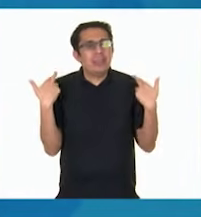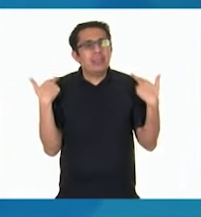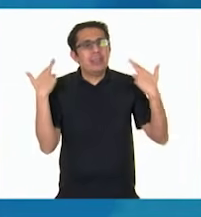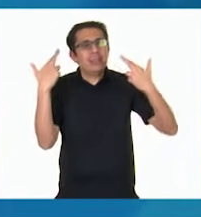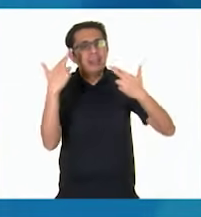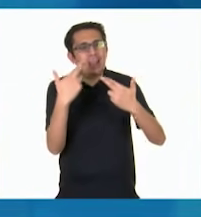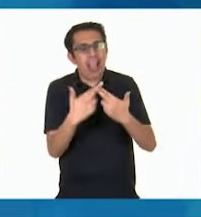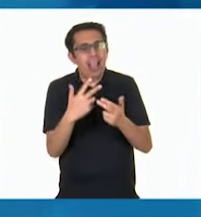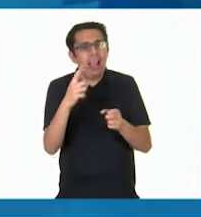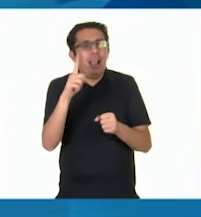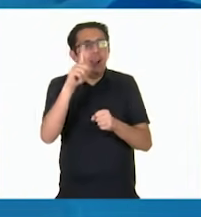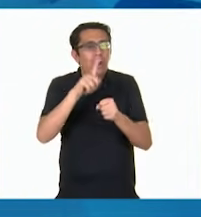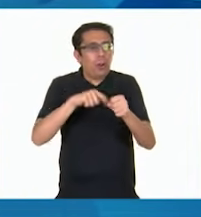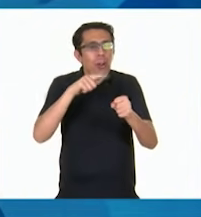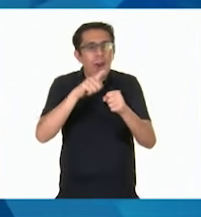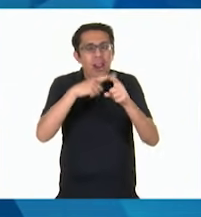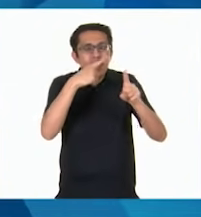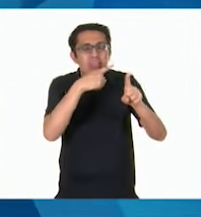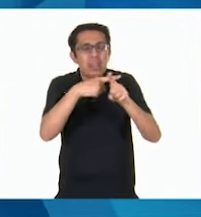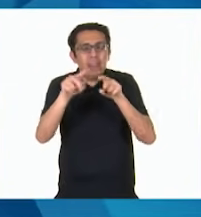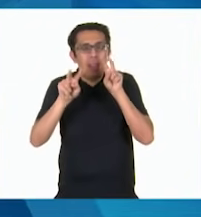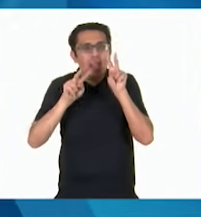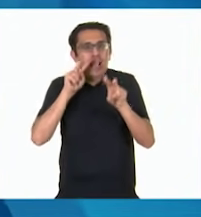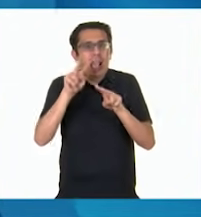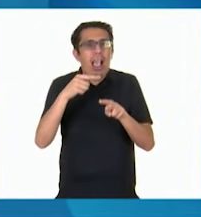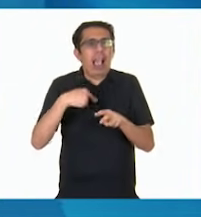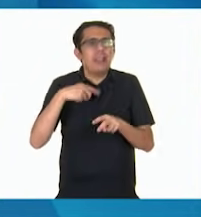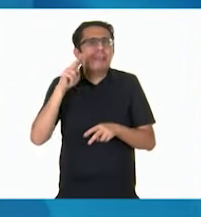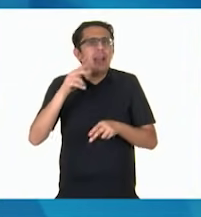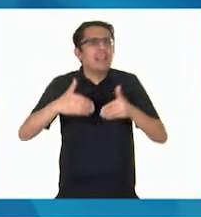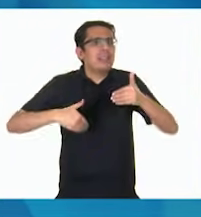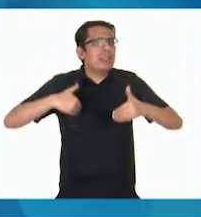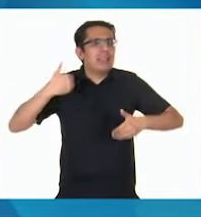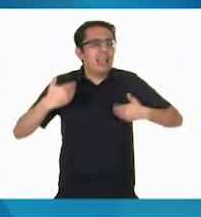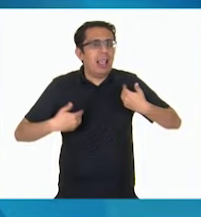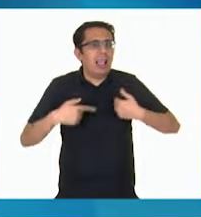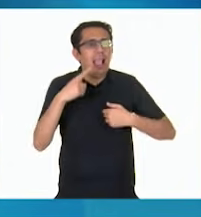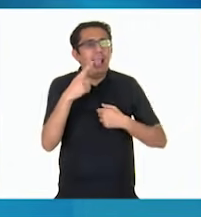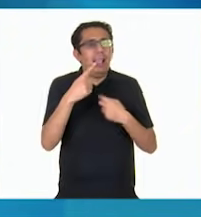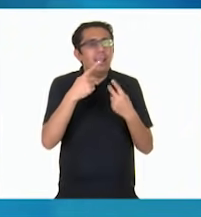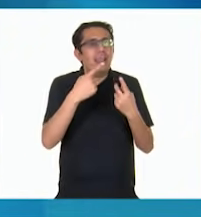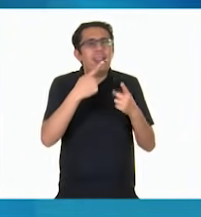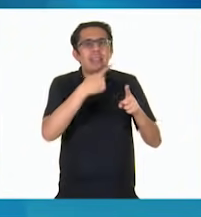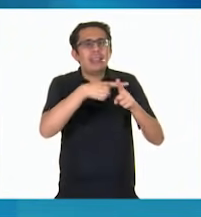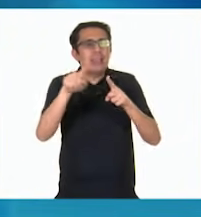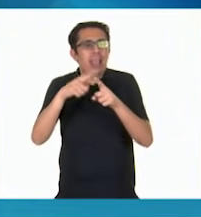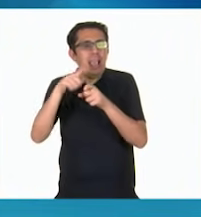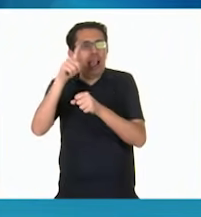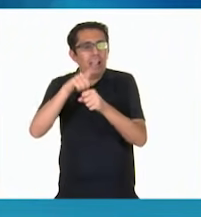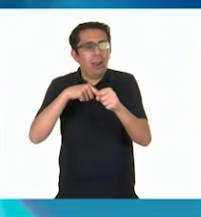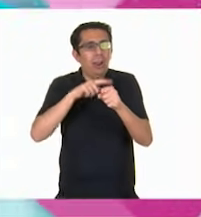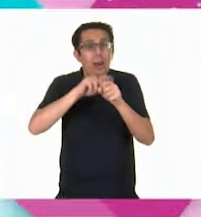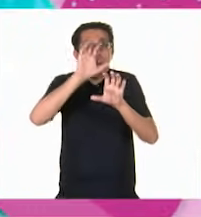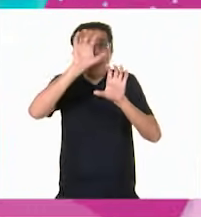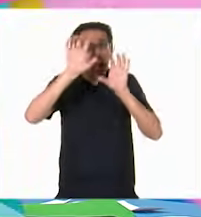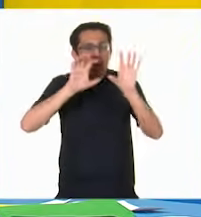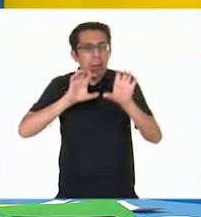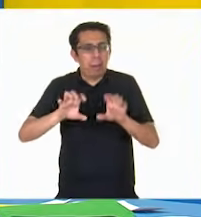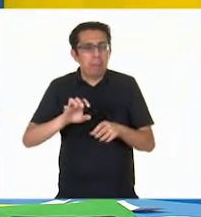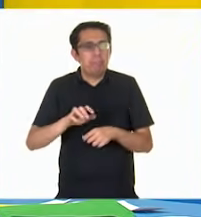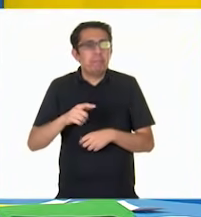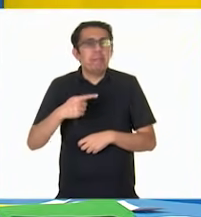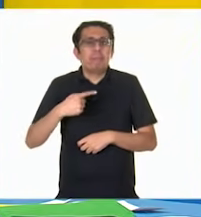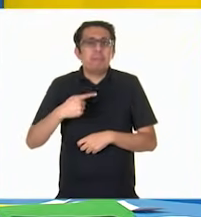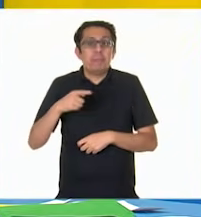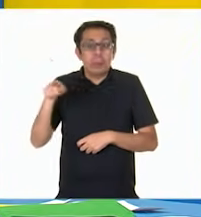cuántos colores? ¡Ay, también me divertí mucho! ¡Parece un mosaico! Y me alegra que